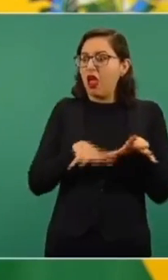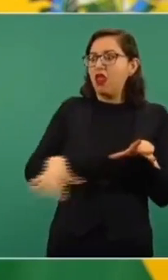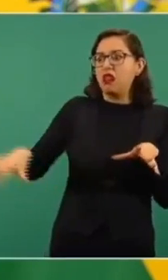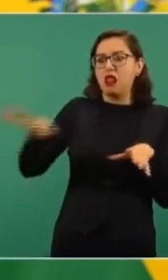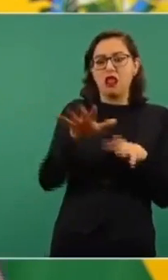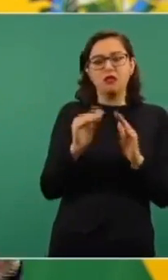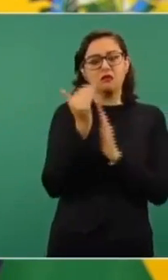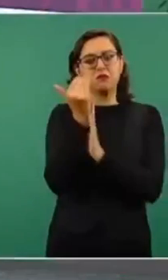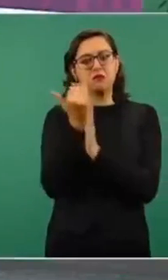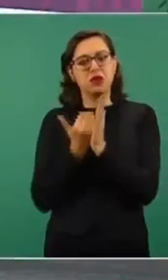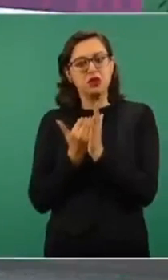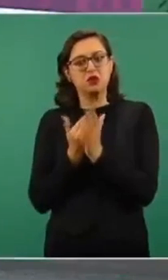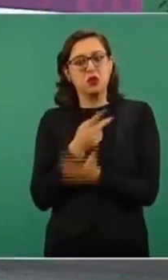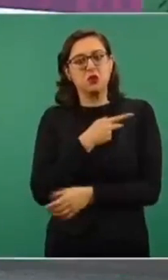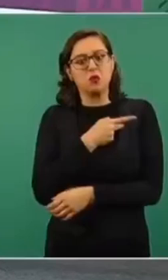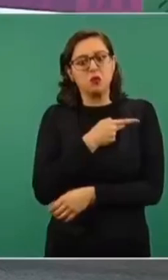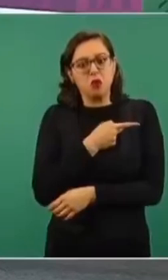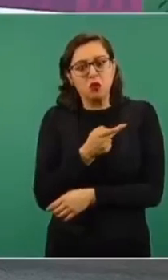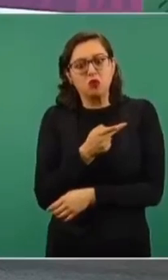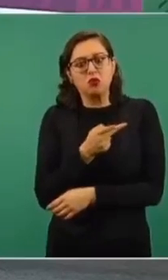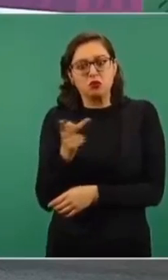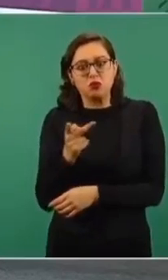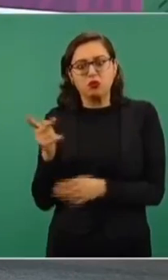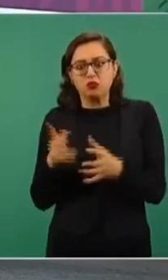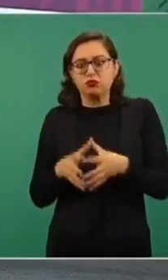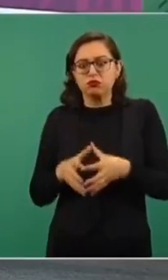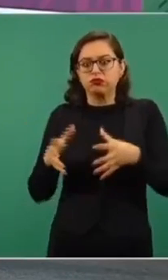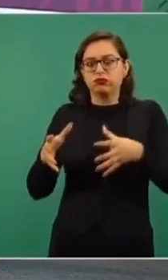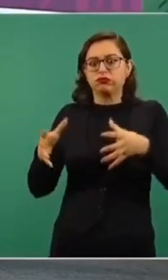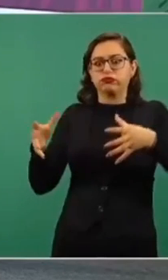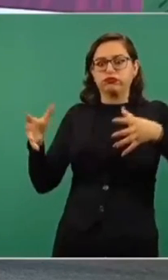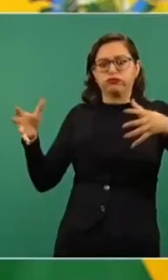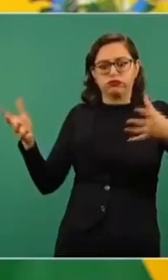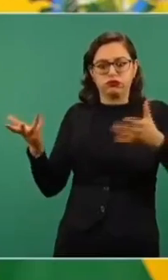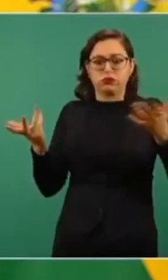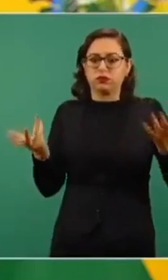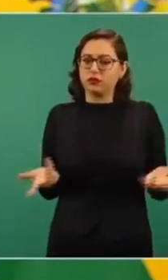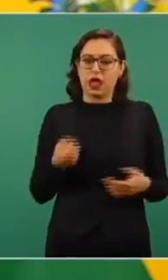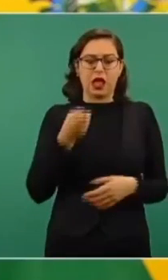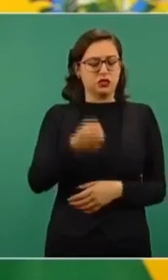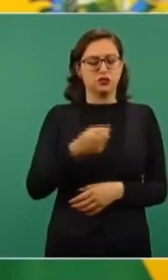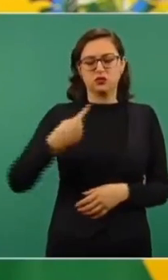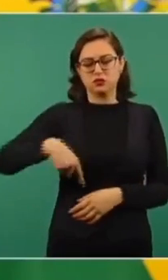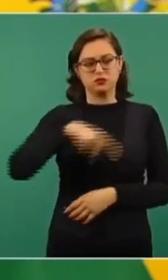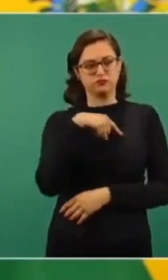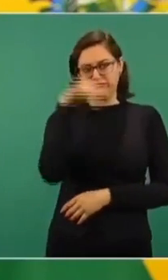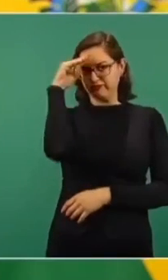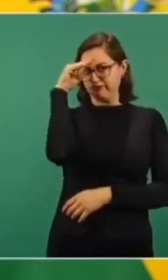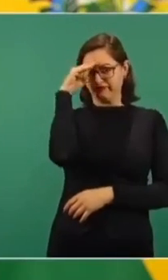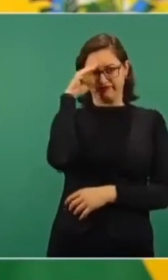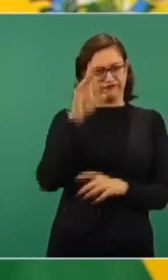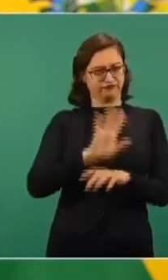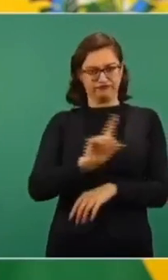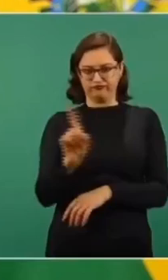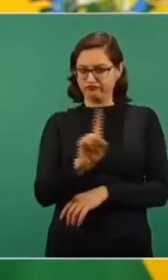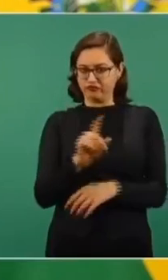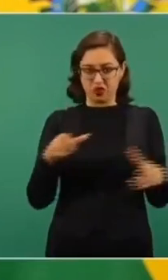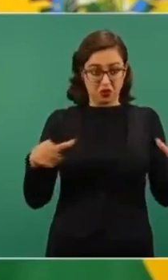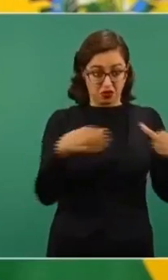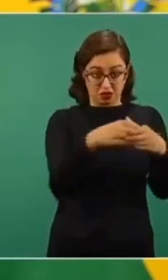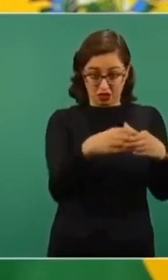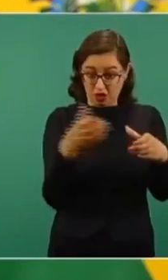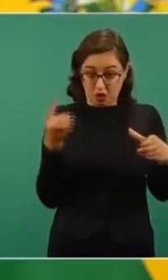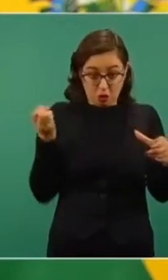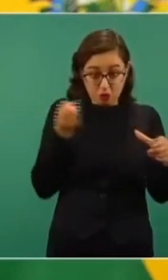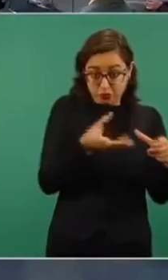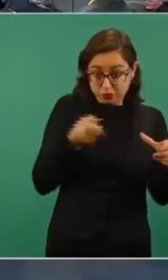estos países. Por lo tanto, la antítesis nuestra es redistribuir el ingreso para generar un crecimiento sostenido, equitativo y dar